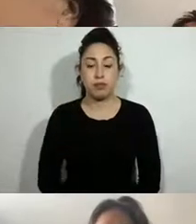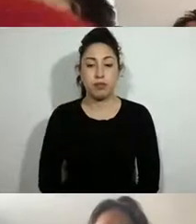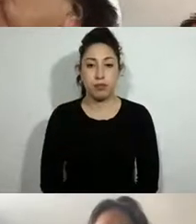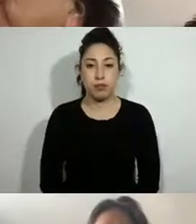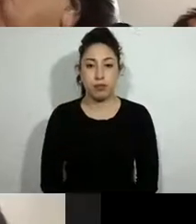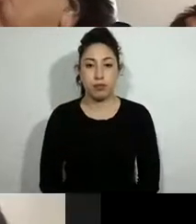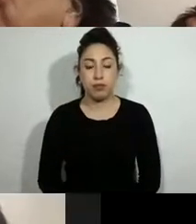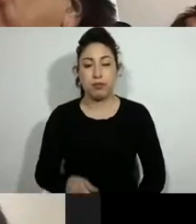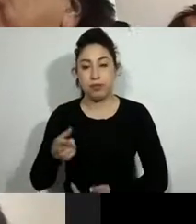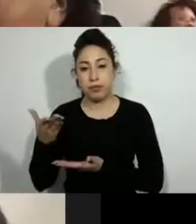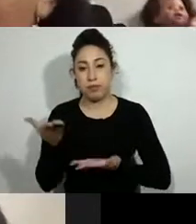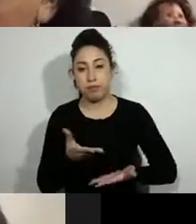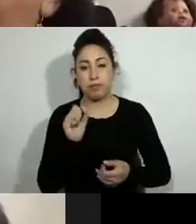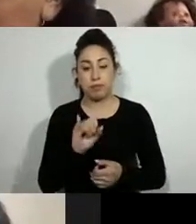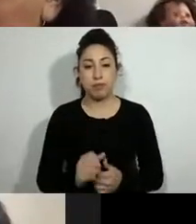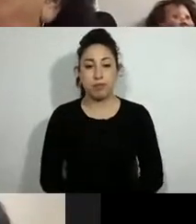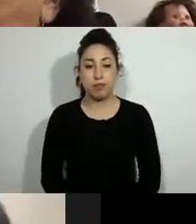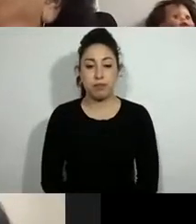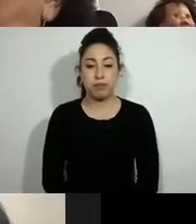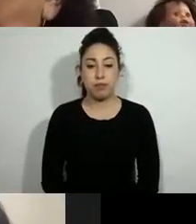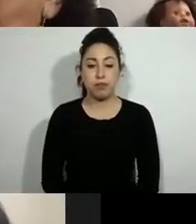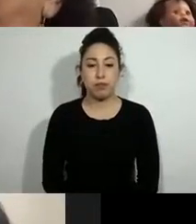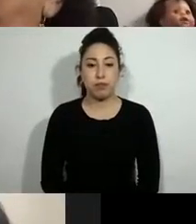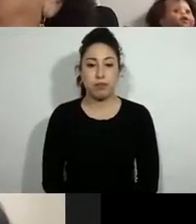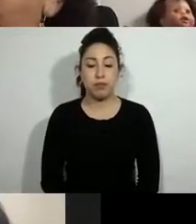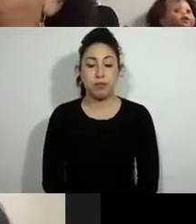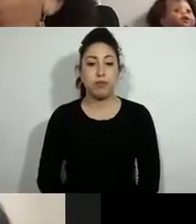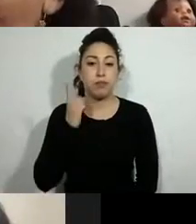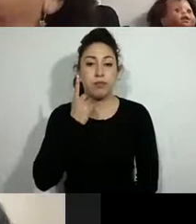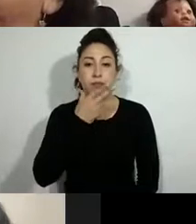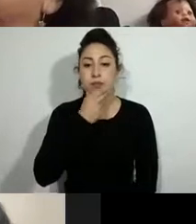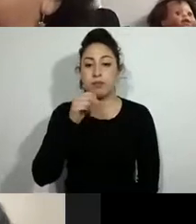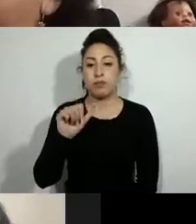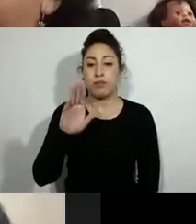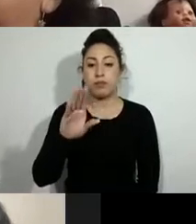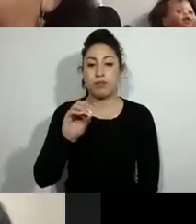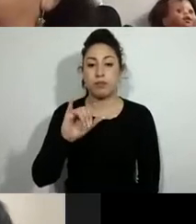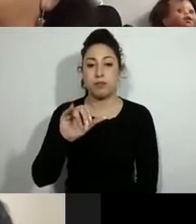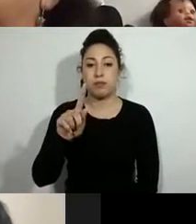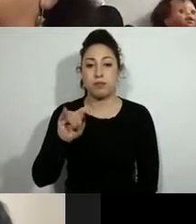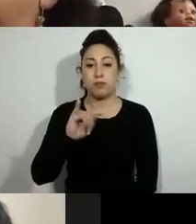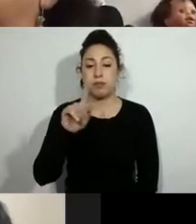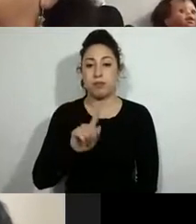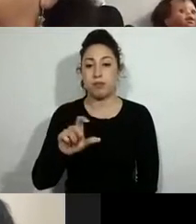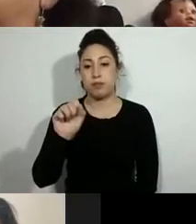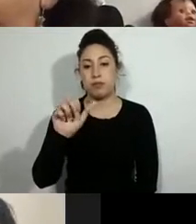Teresa Ramos, presente. Diputado Fernando José Aboitizaro. Aboitiz,